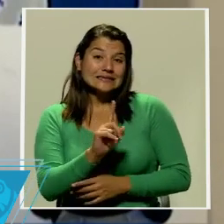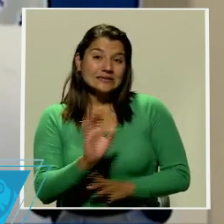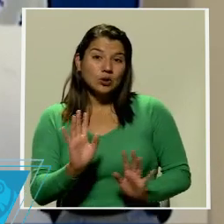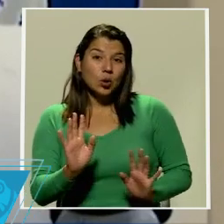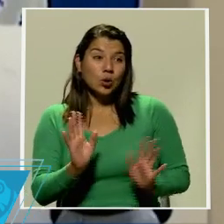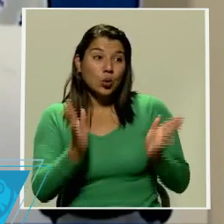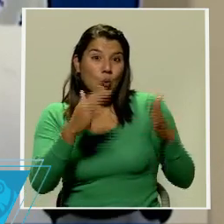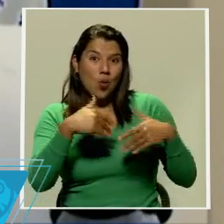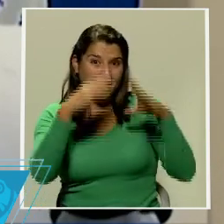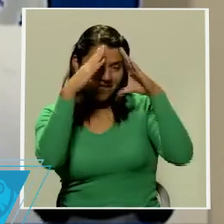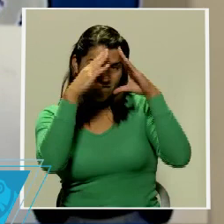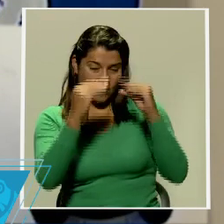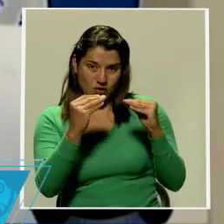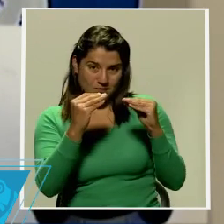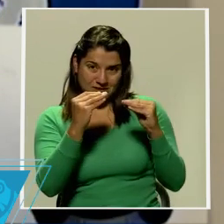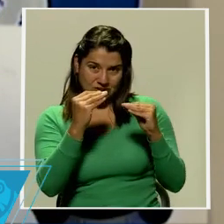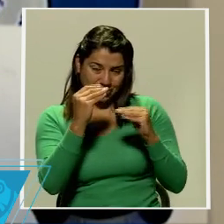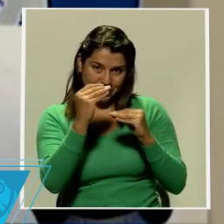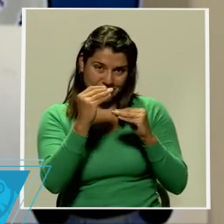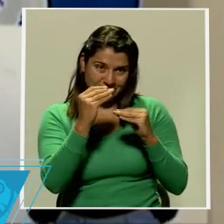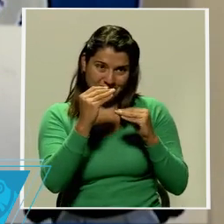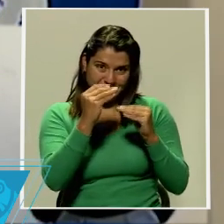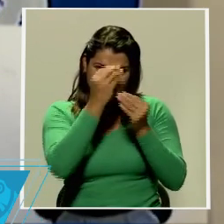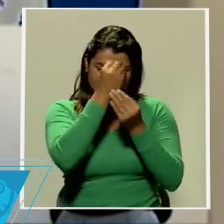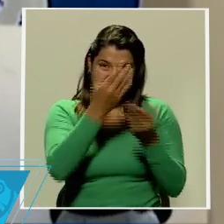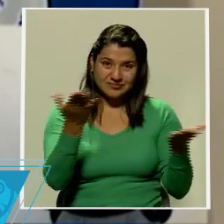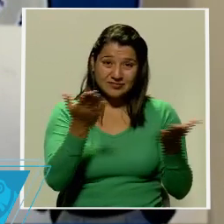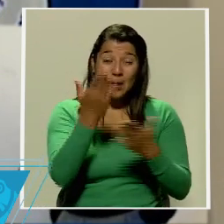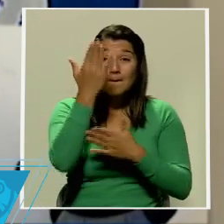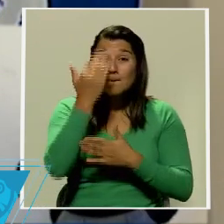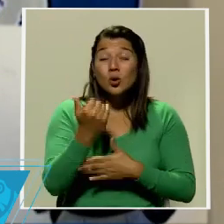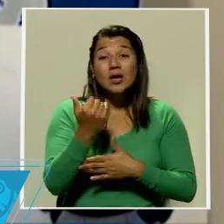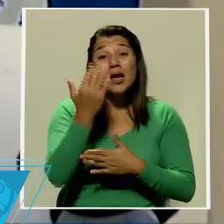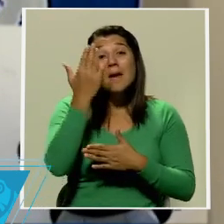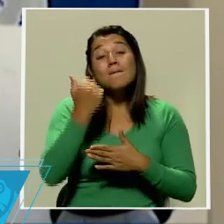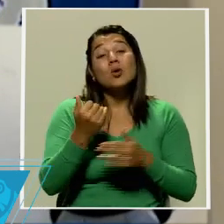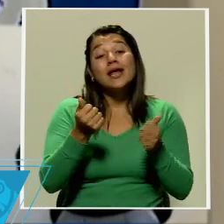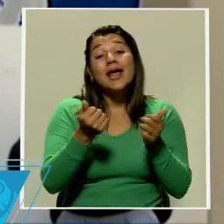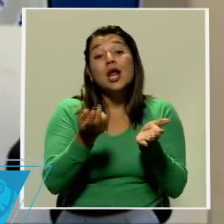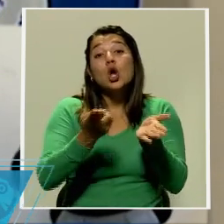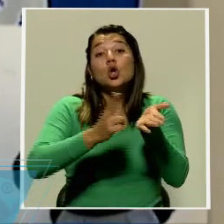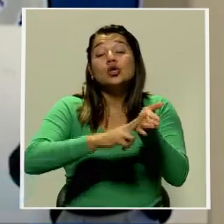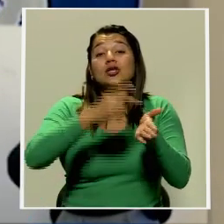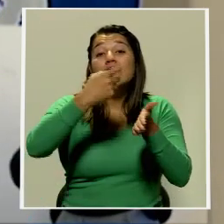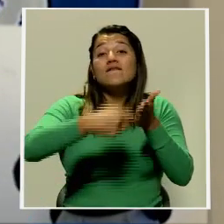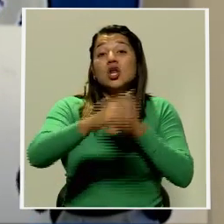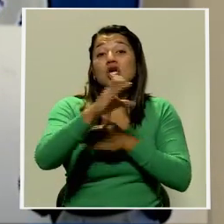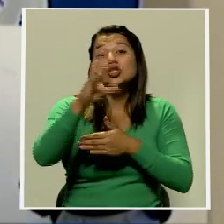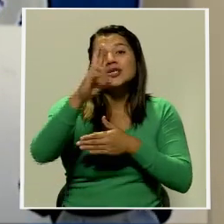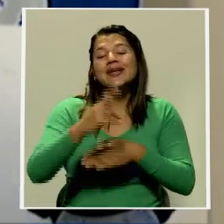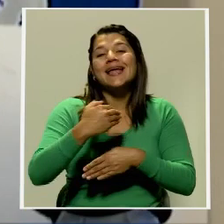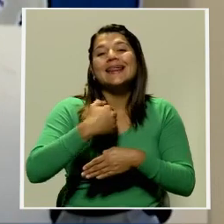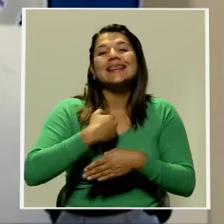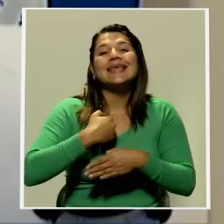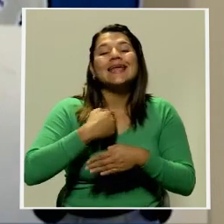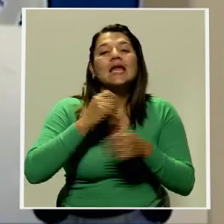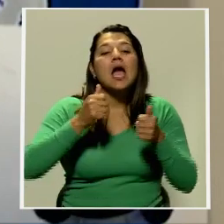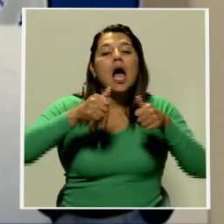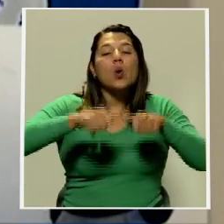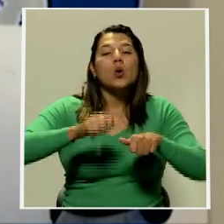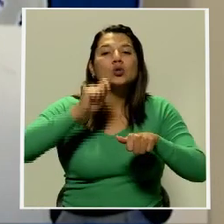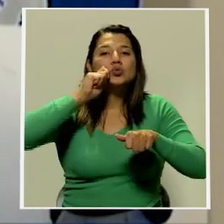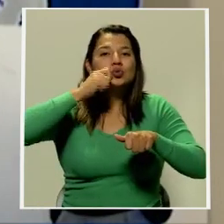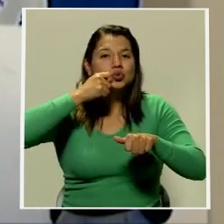hay dato que se haya revelado, porque todo está en el marco del acuerdo de confidencialidad. Digamos que eso es una